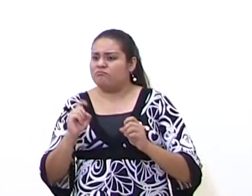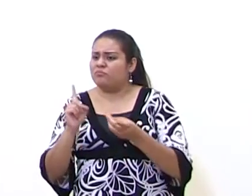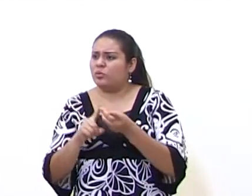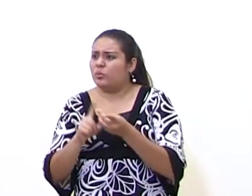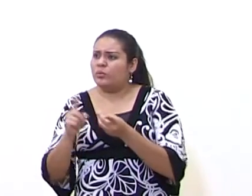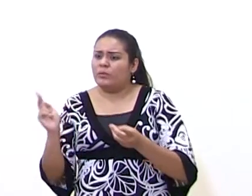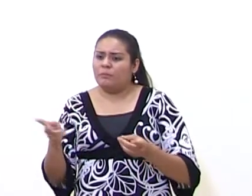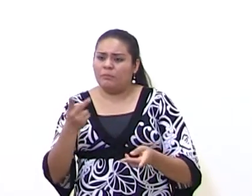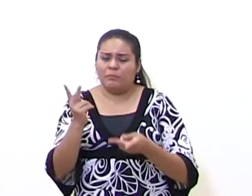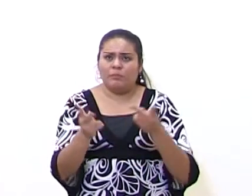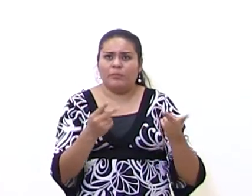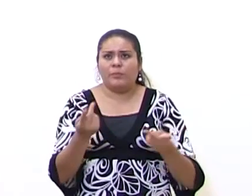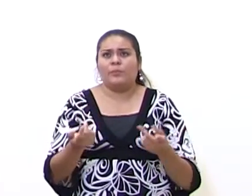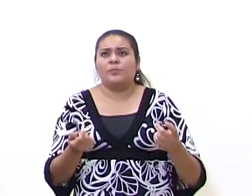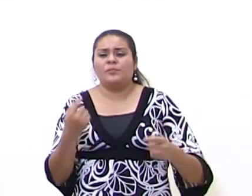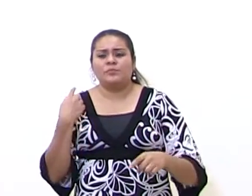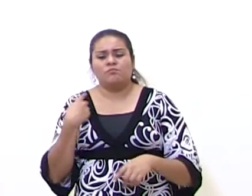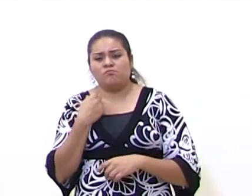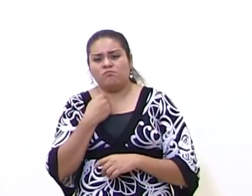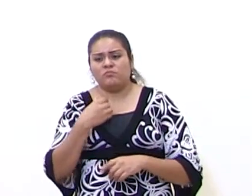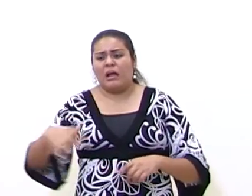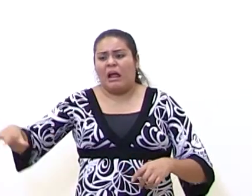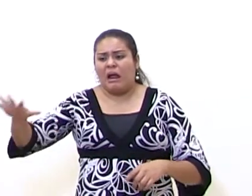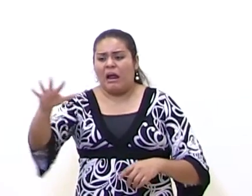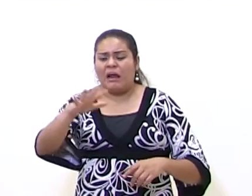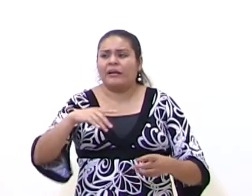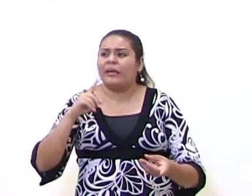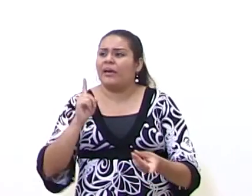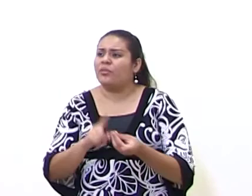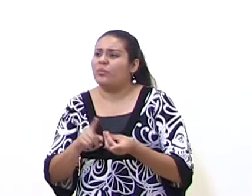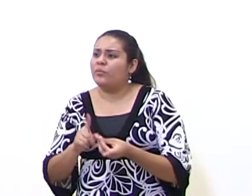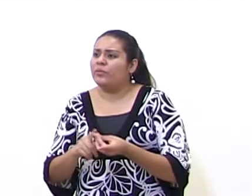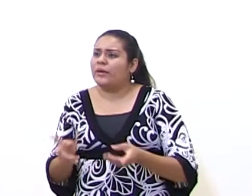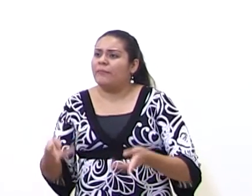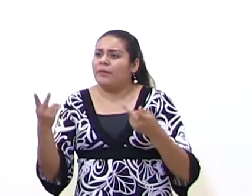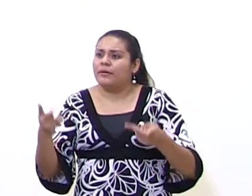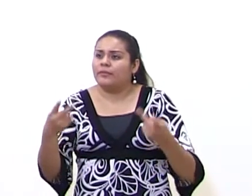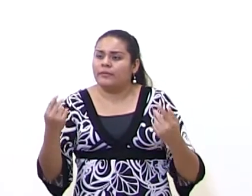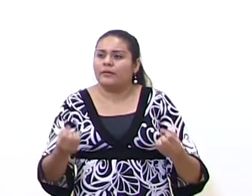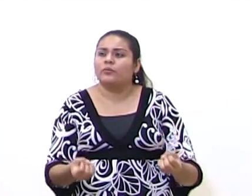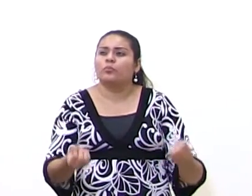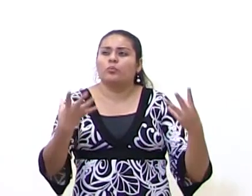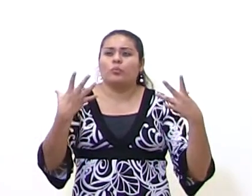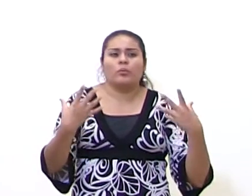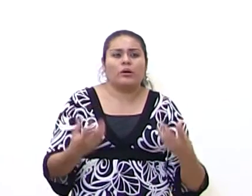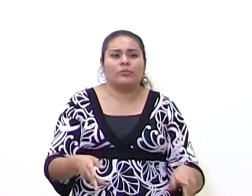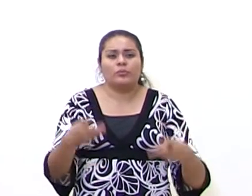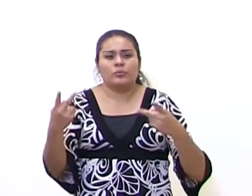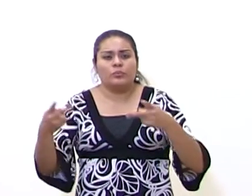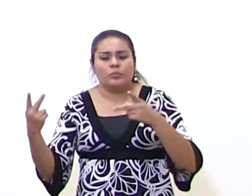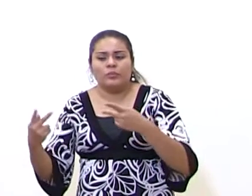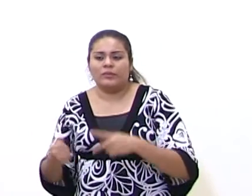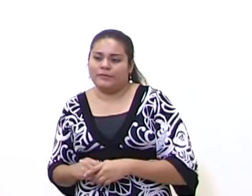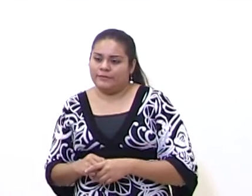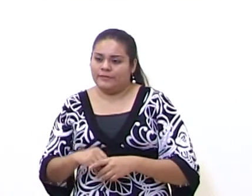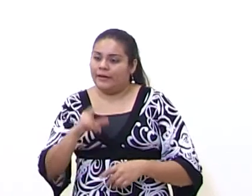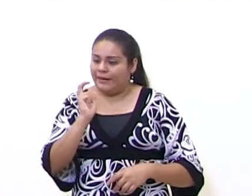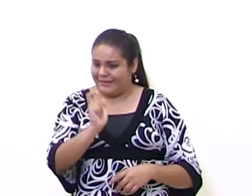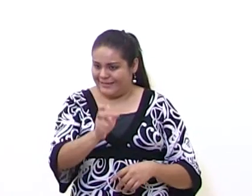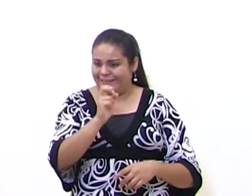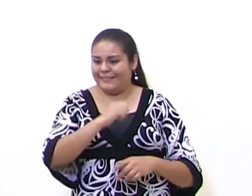¿A cuántos? ¿A quiénes y a cuántos? Y ahí vendrá un ejercicio